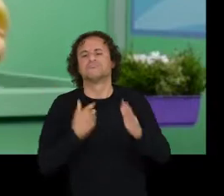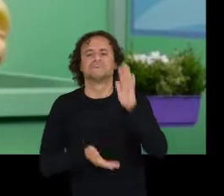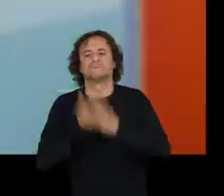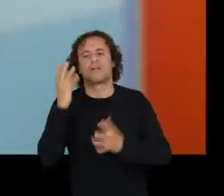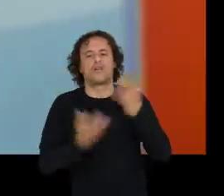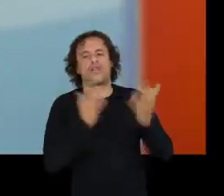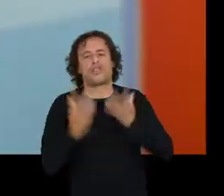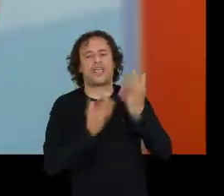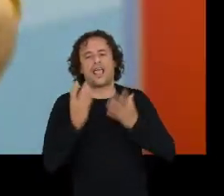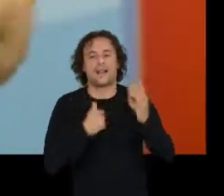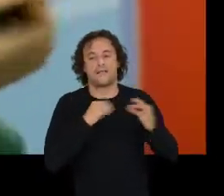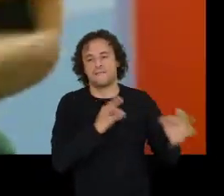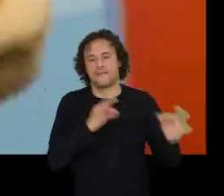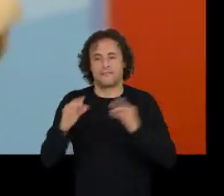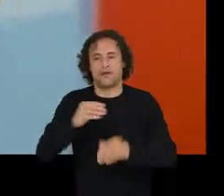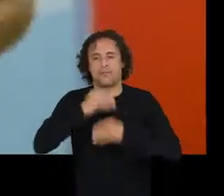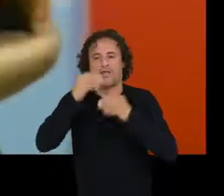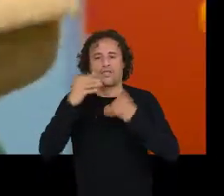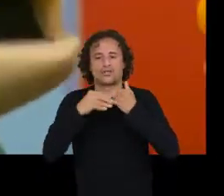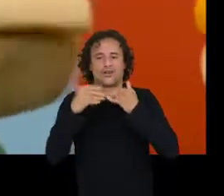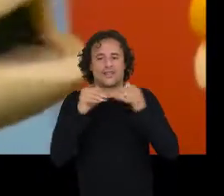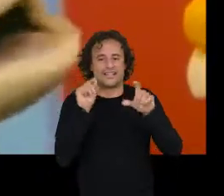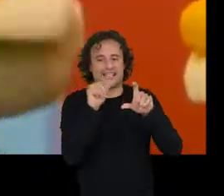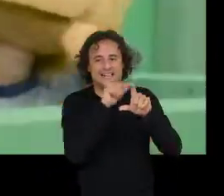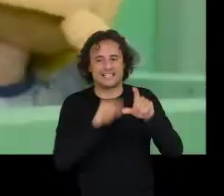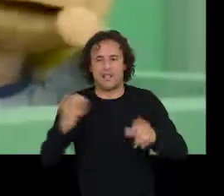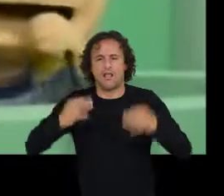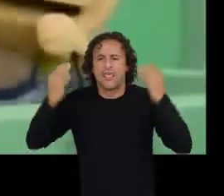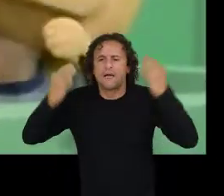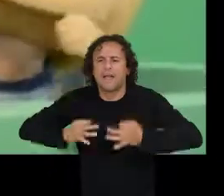á cociña a facer un bocadillo de salchichón de verdade.